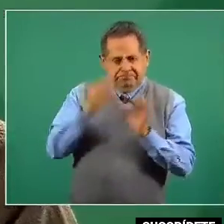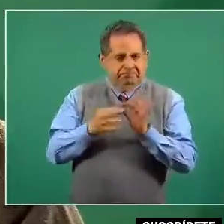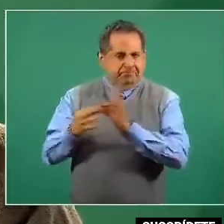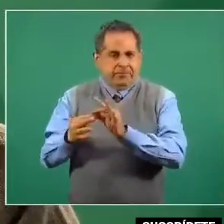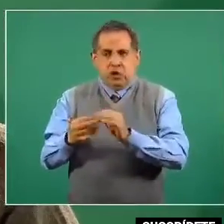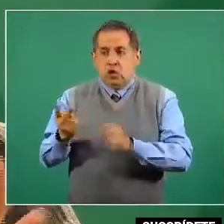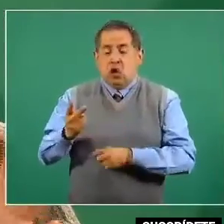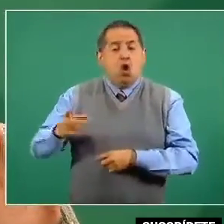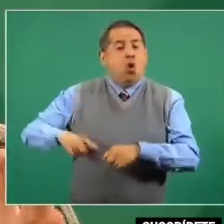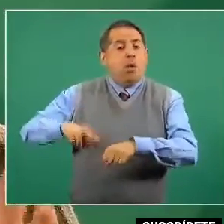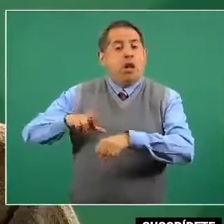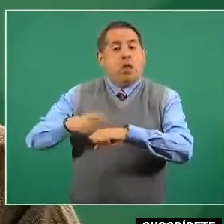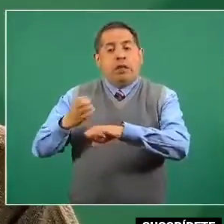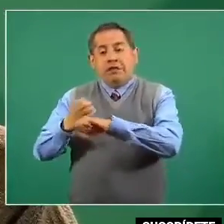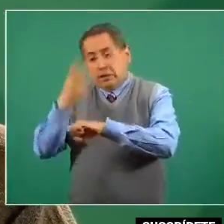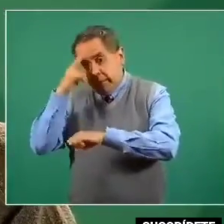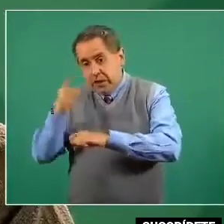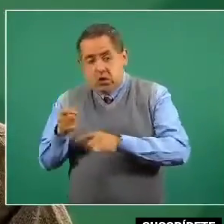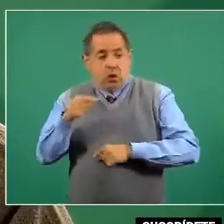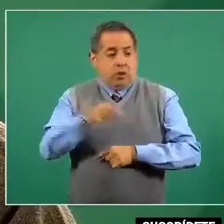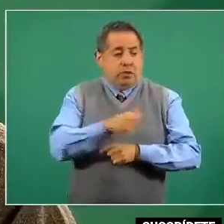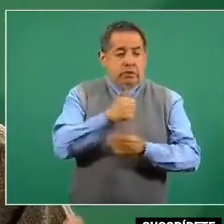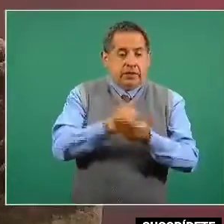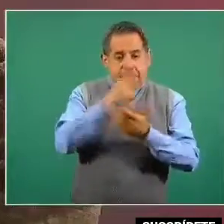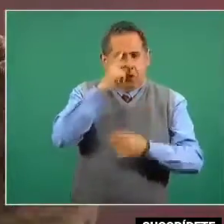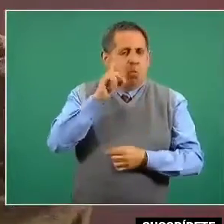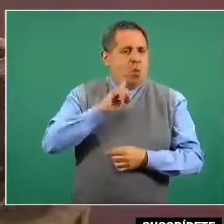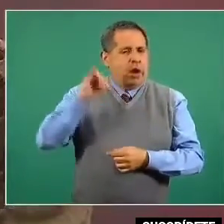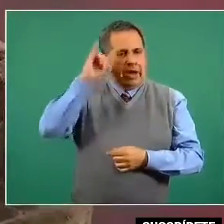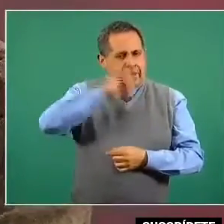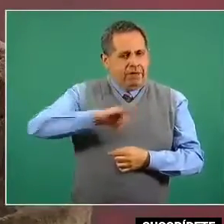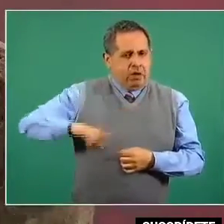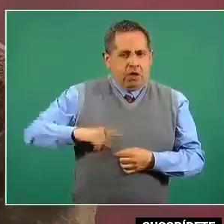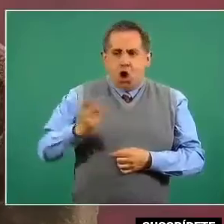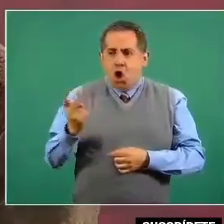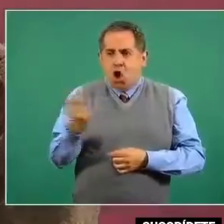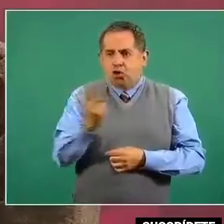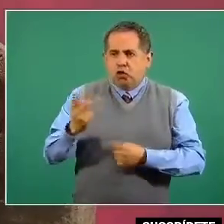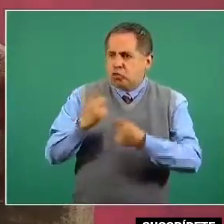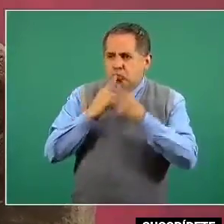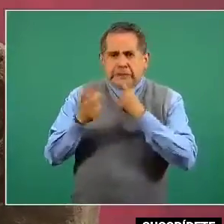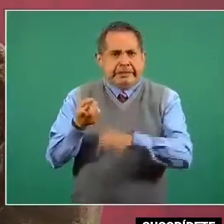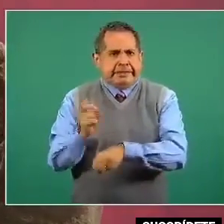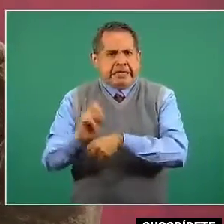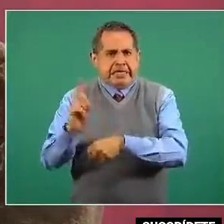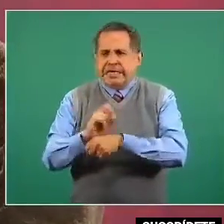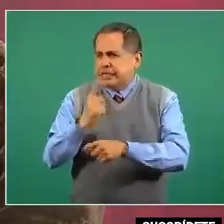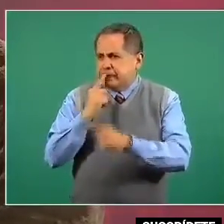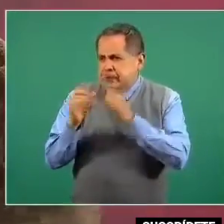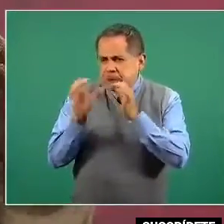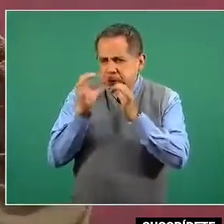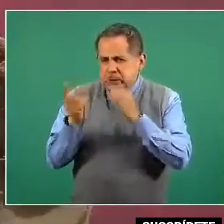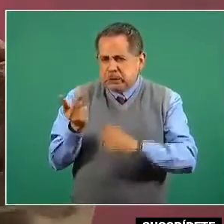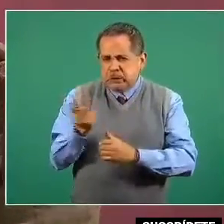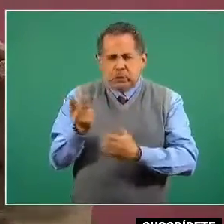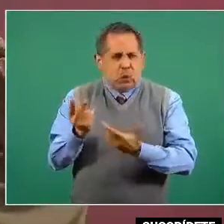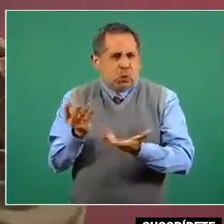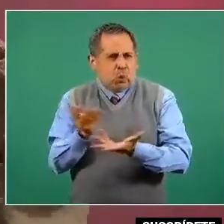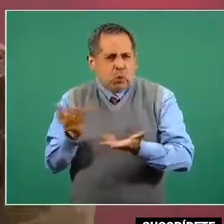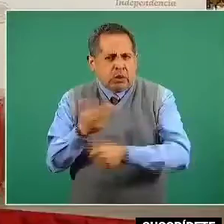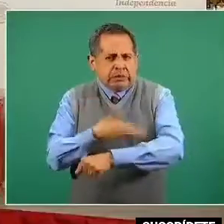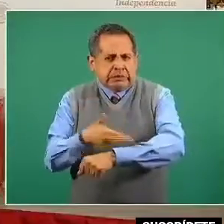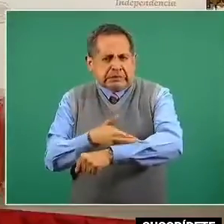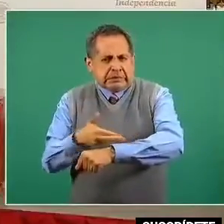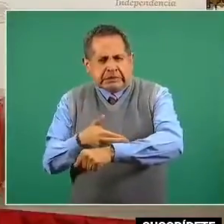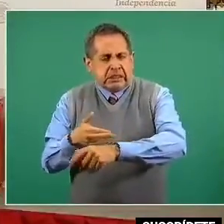gobernador del Estado de México y la jefa de gobierno de la Ciudad de México tienen conversaciones prácticamente diarias y se ha trabajado